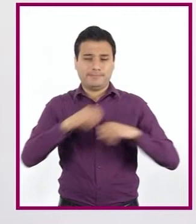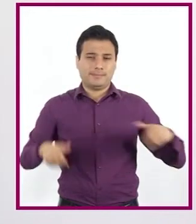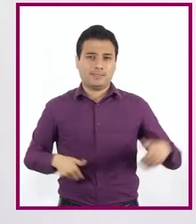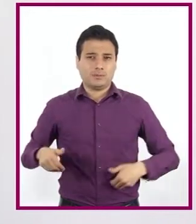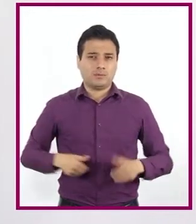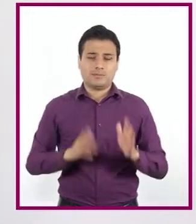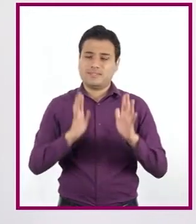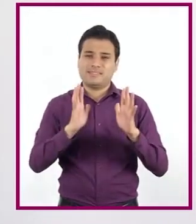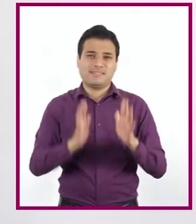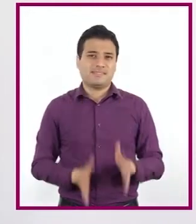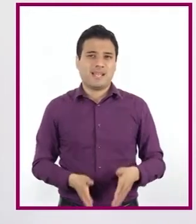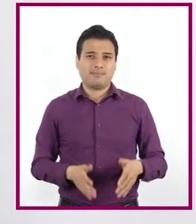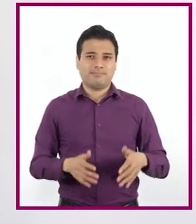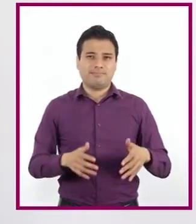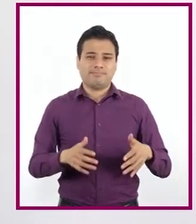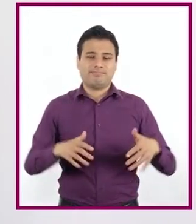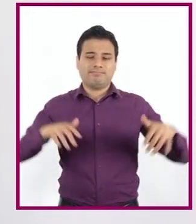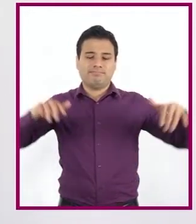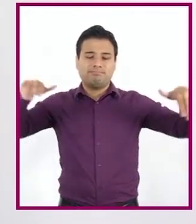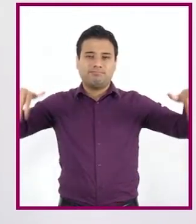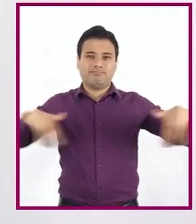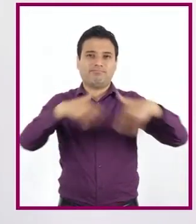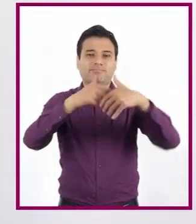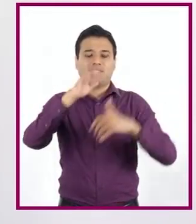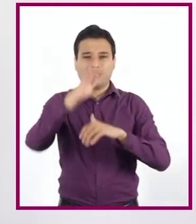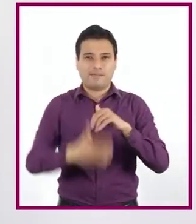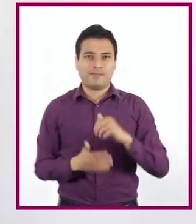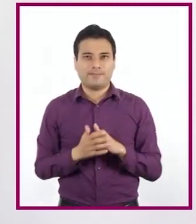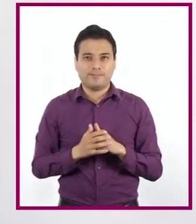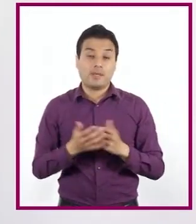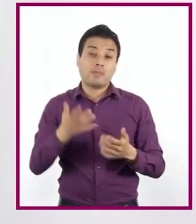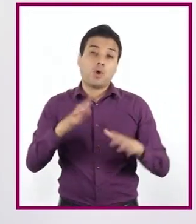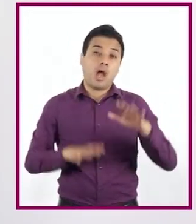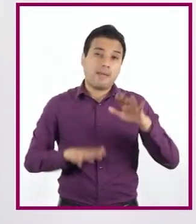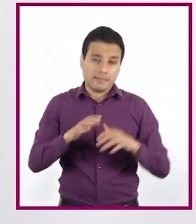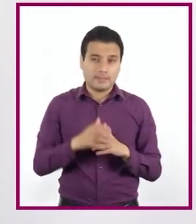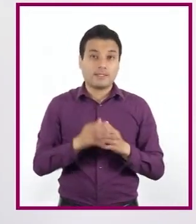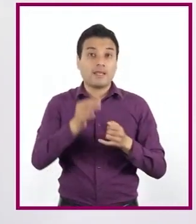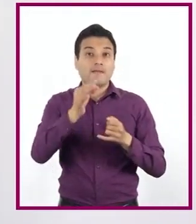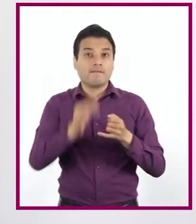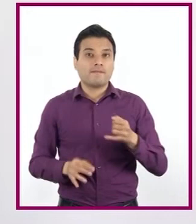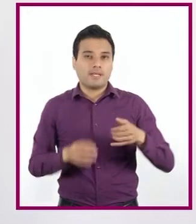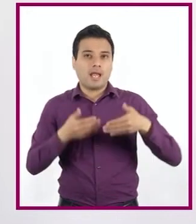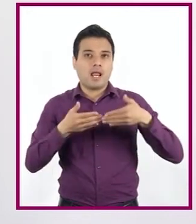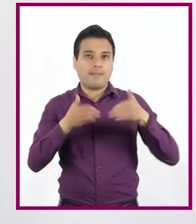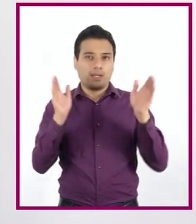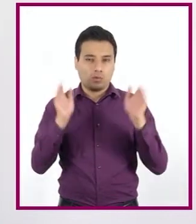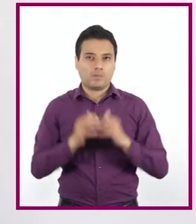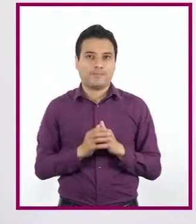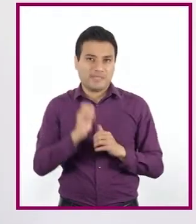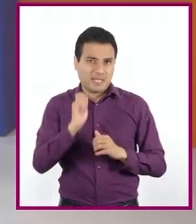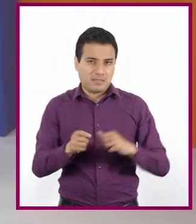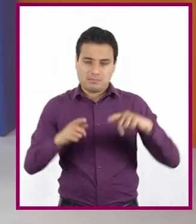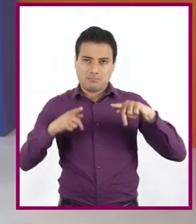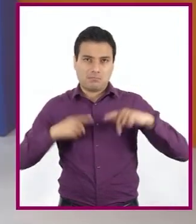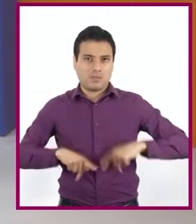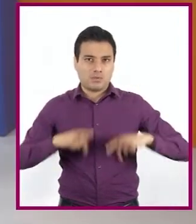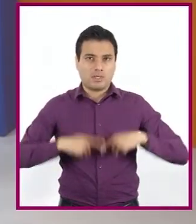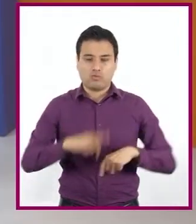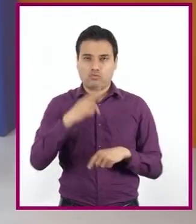Sin embargo, también hay adaptaciones en donde queda un final abierto que propicia el misterio por parte del espectador.